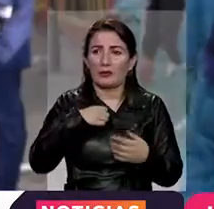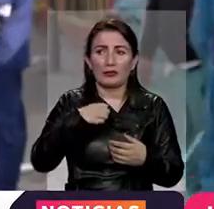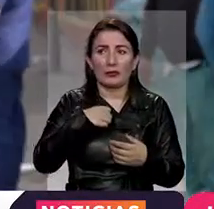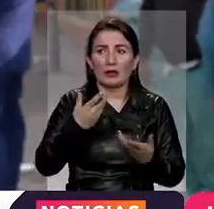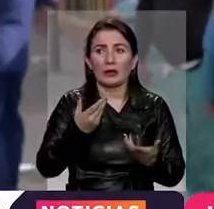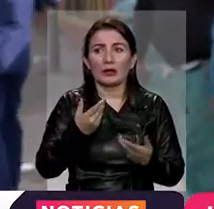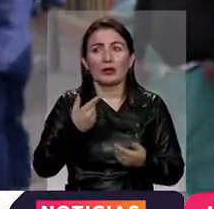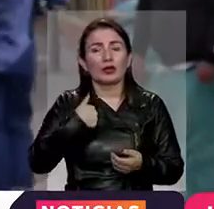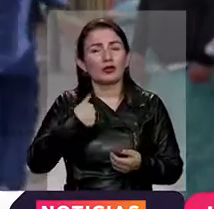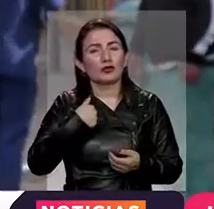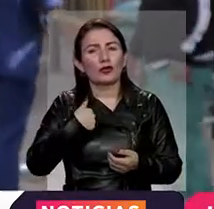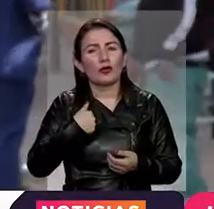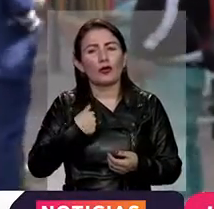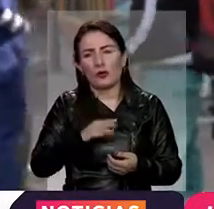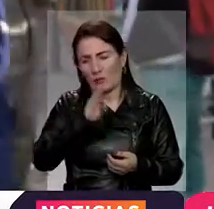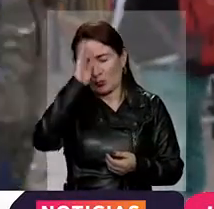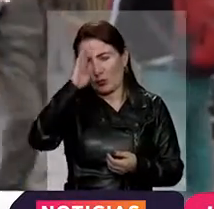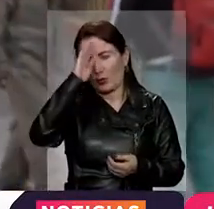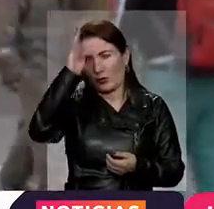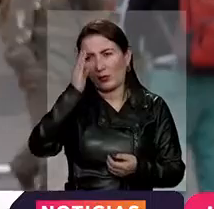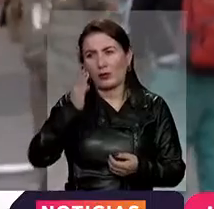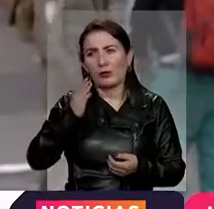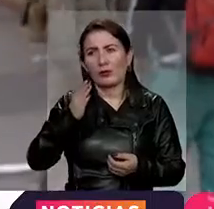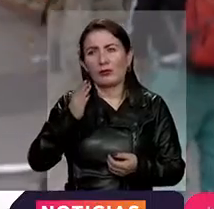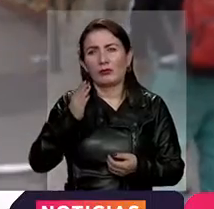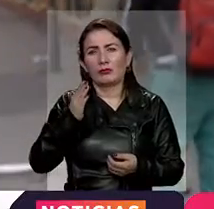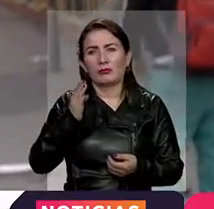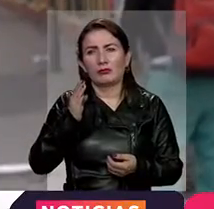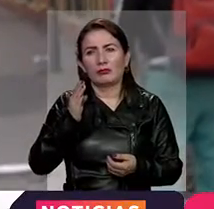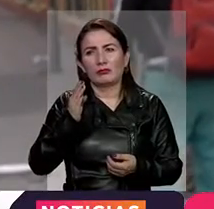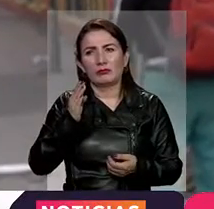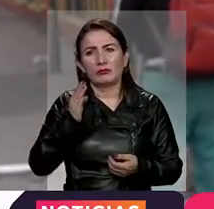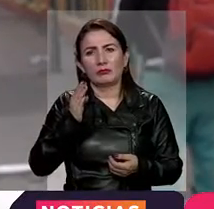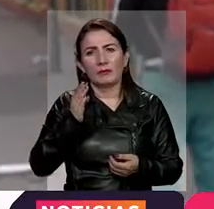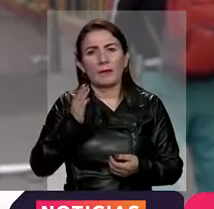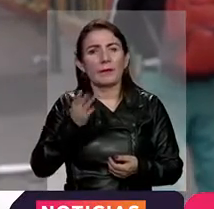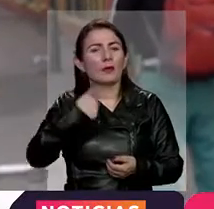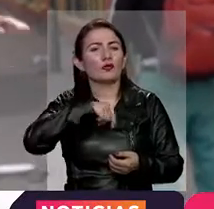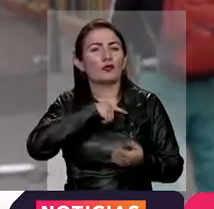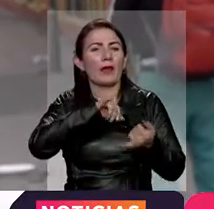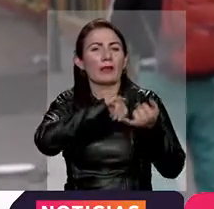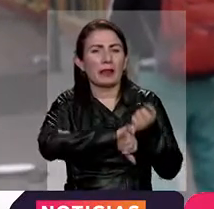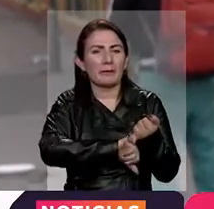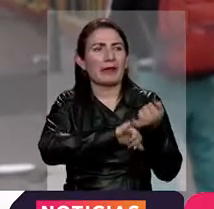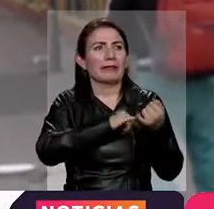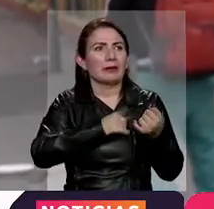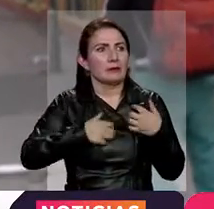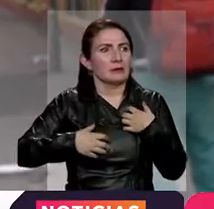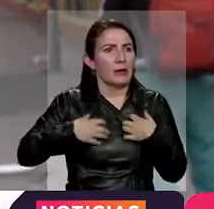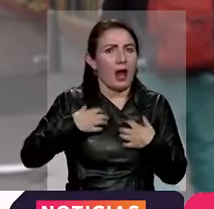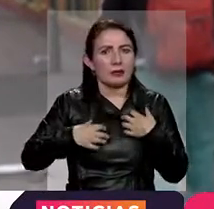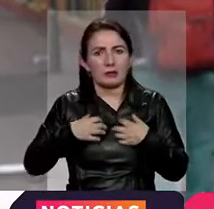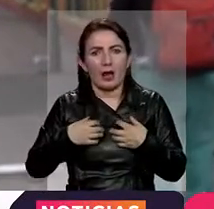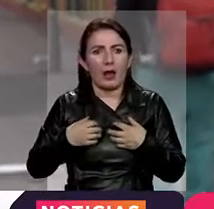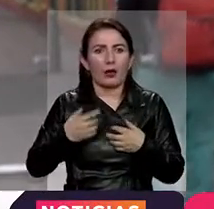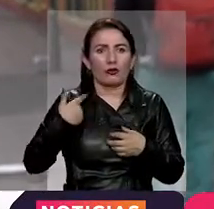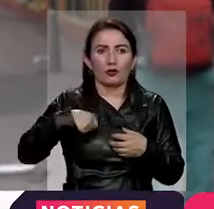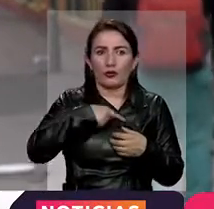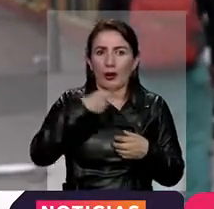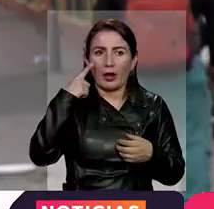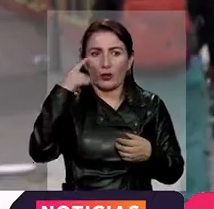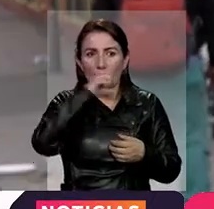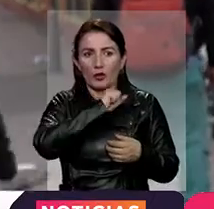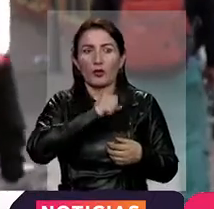uno acostumbra su vida a la dependencia, a las ansias, pero si uno se da